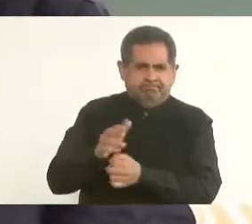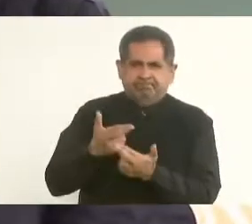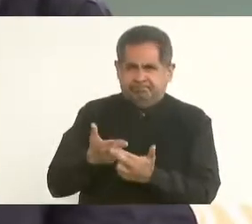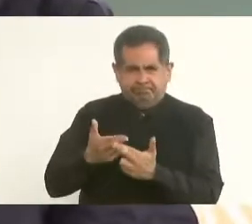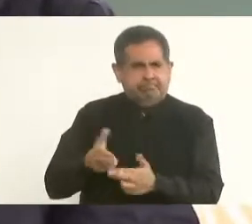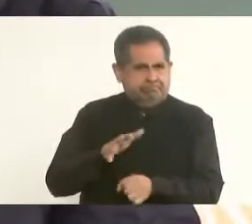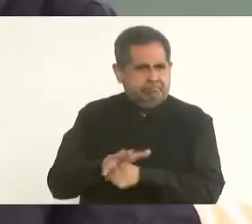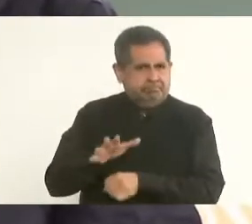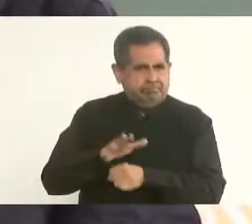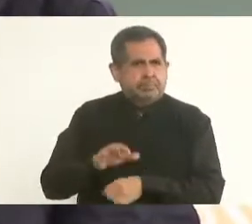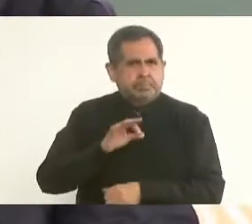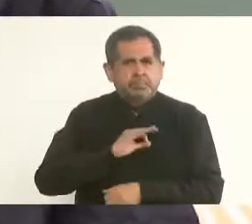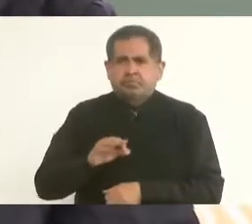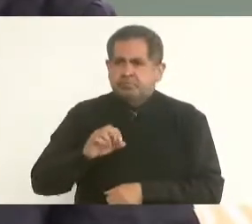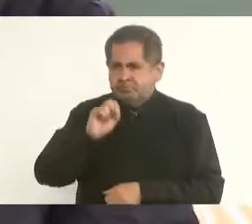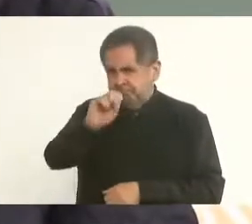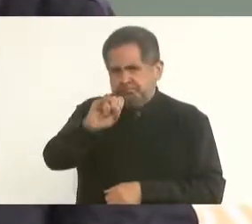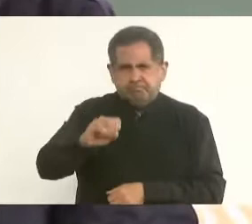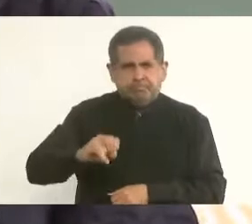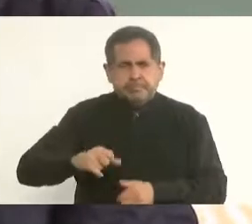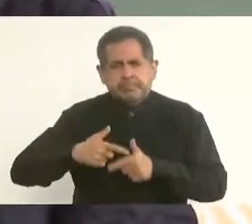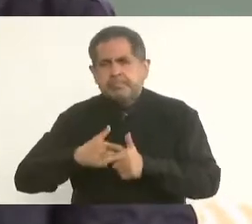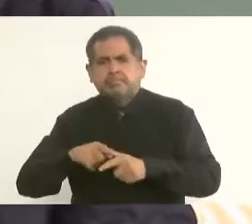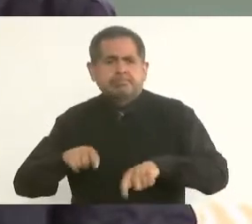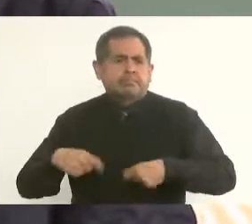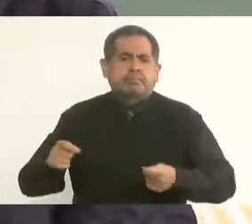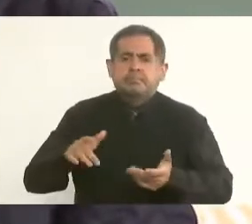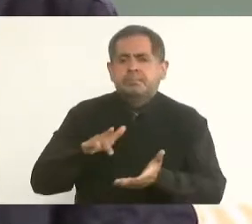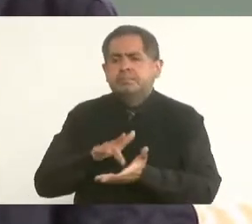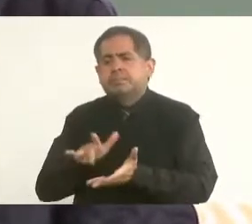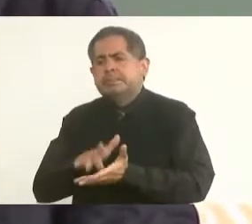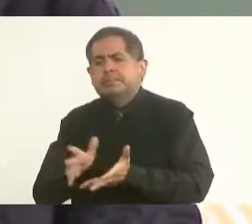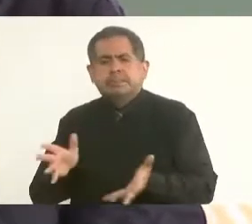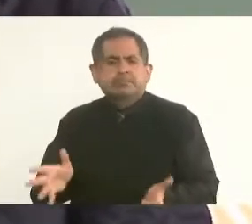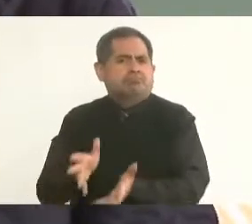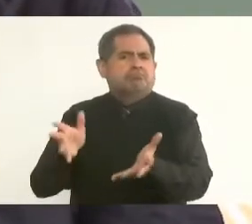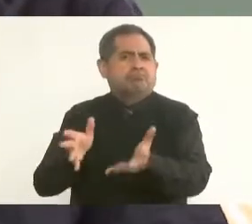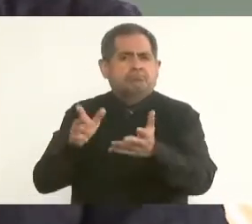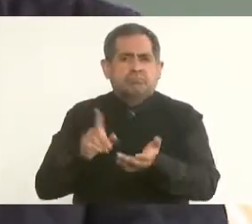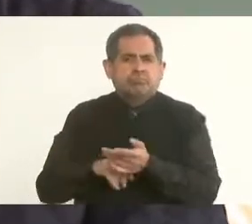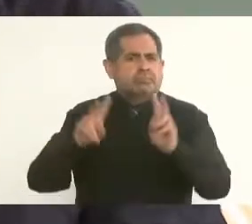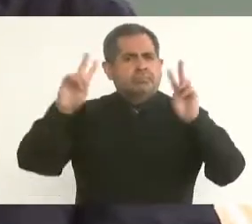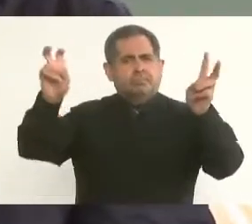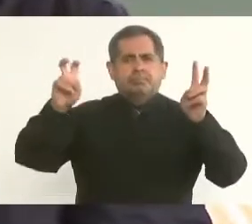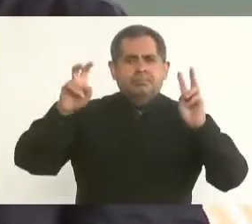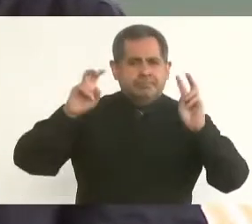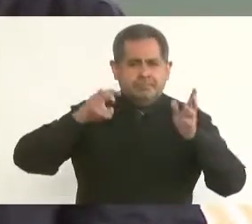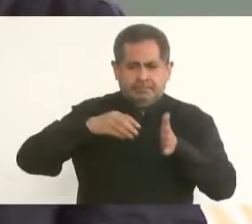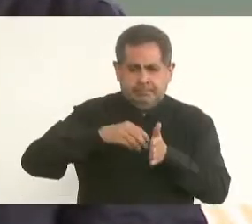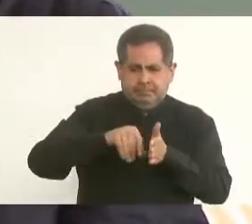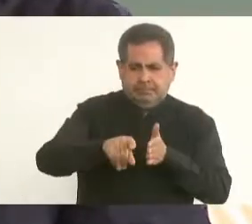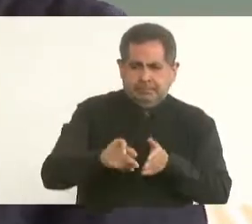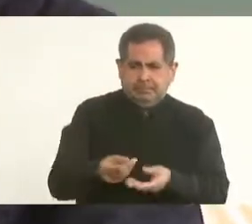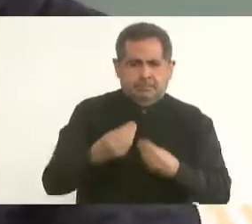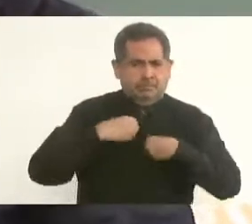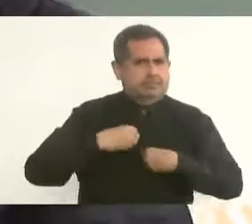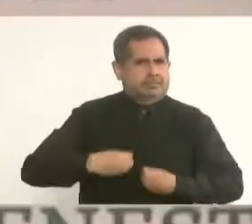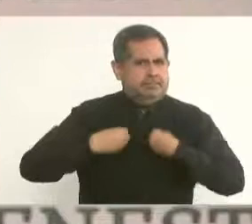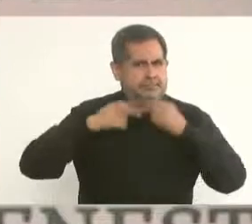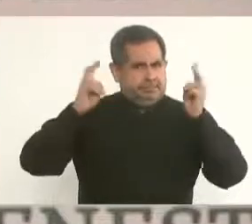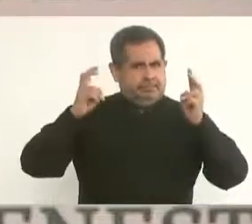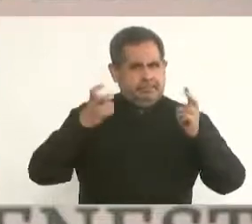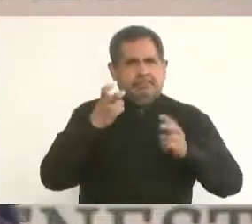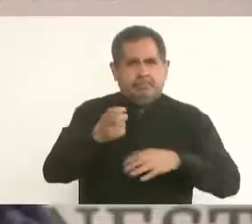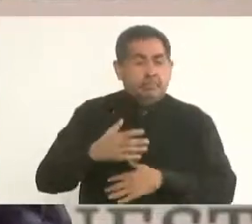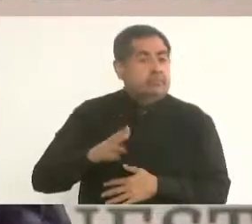para seguir impulsando programas como Sembrando Vida. Mientras estemos